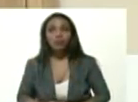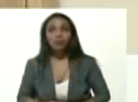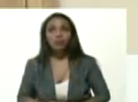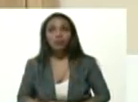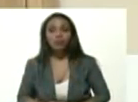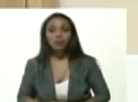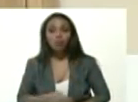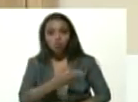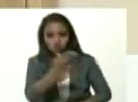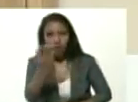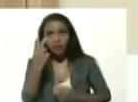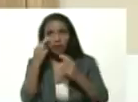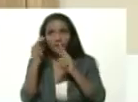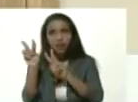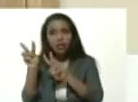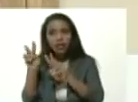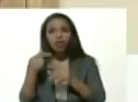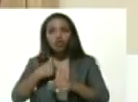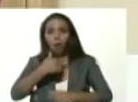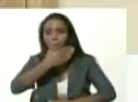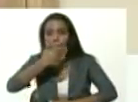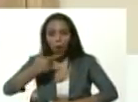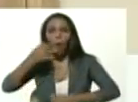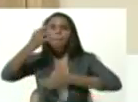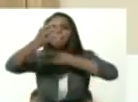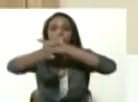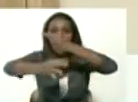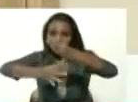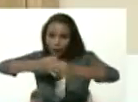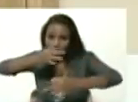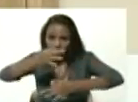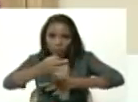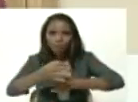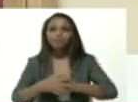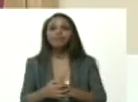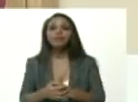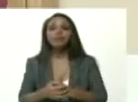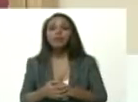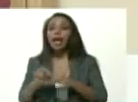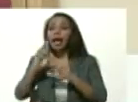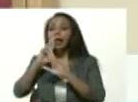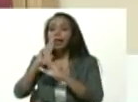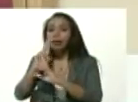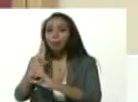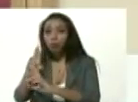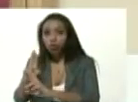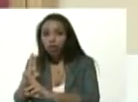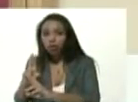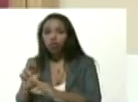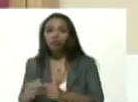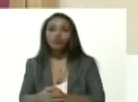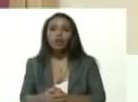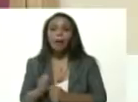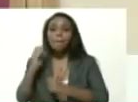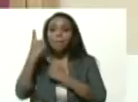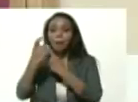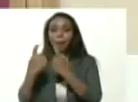Fíjense ustedes, voy a explicarlo mejor. Han respondido la